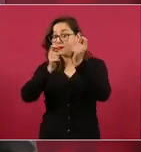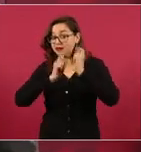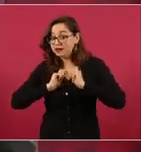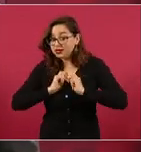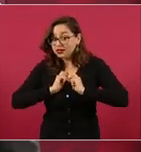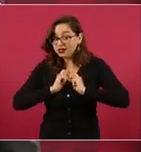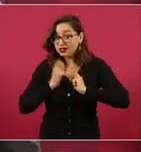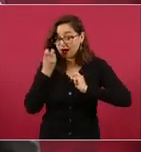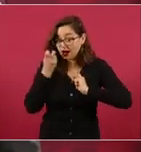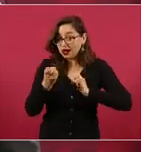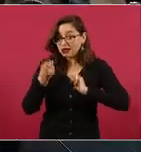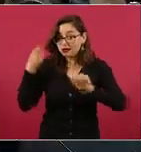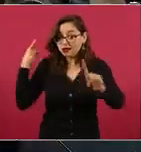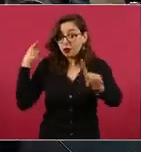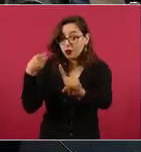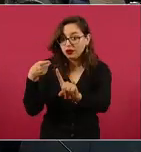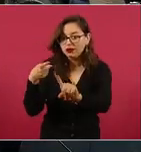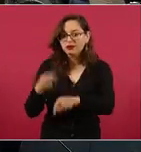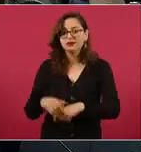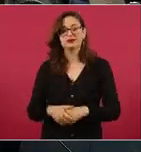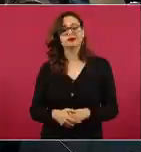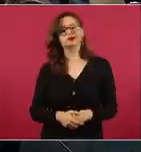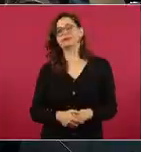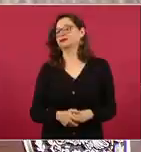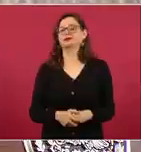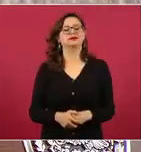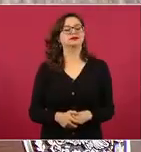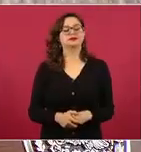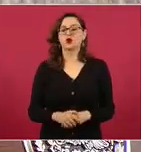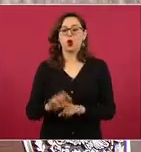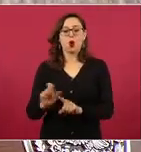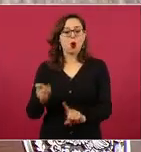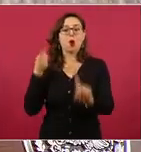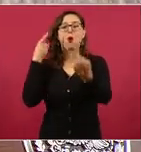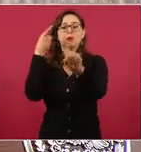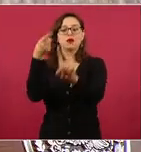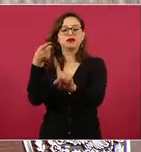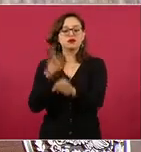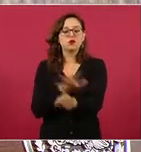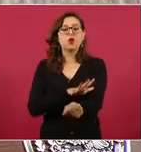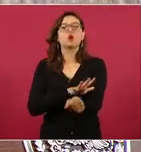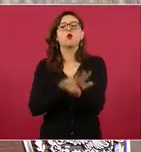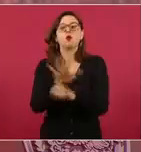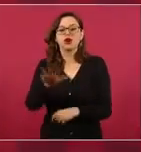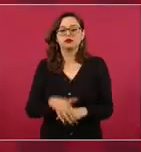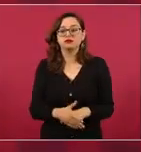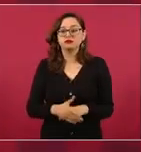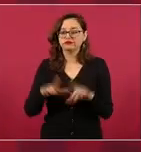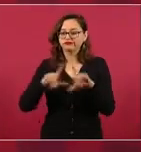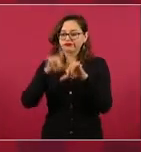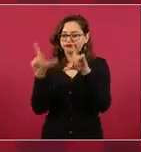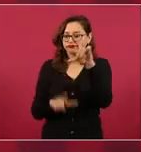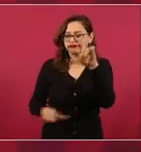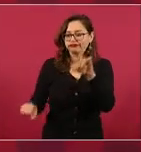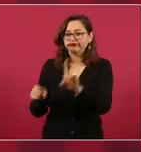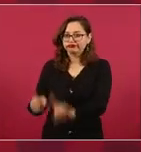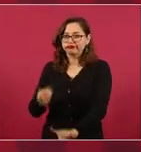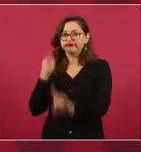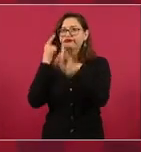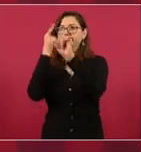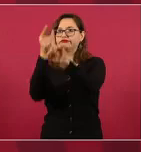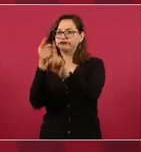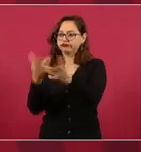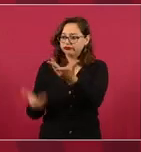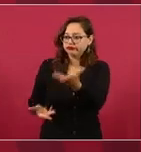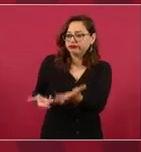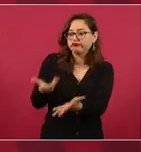luchamos por principios, por ideales, y que el poder solo tiene sentido y se convierte en